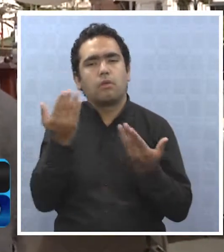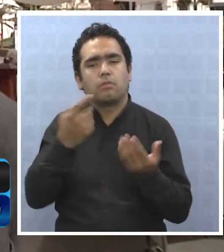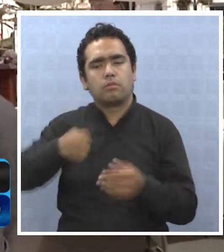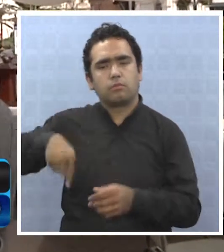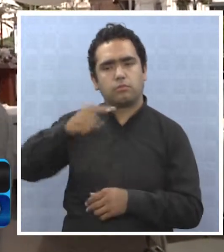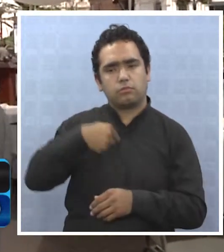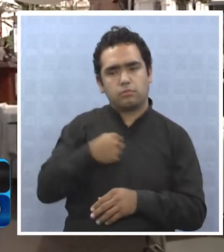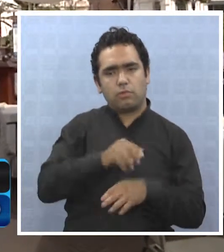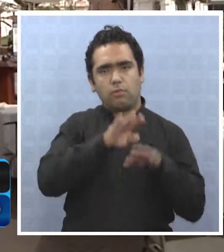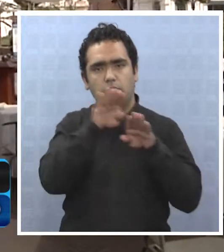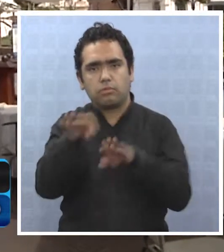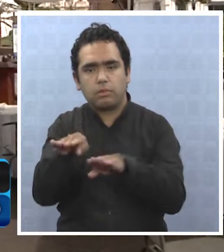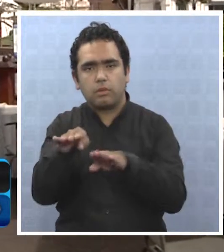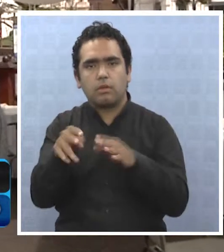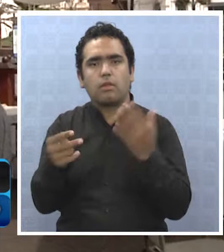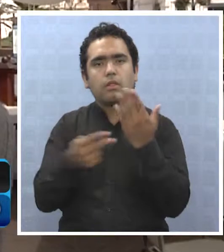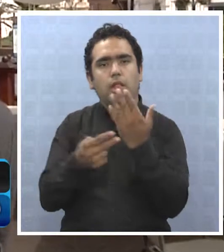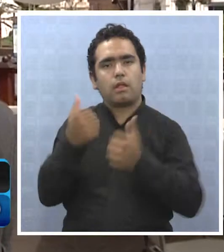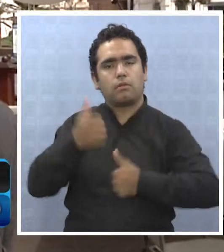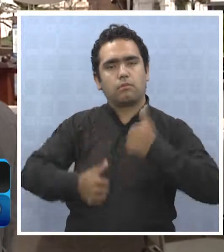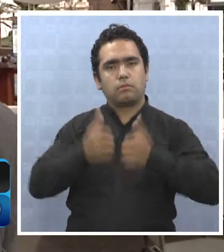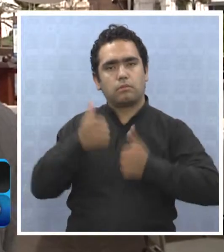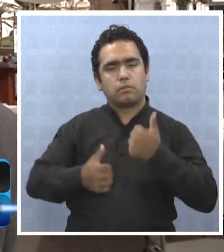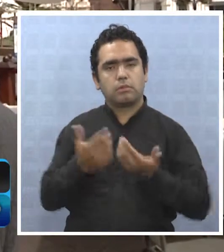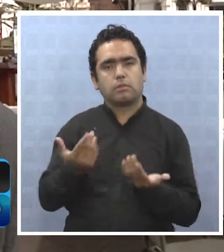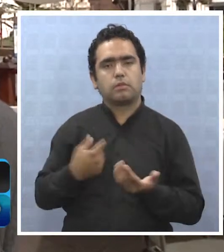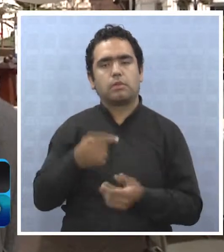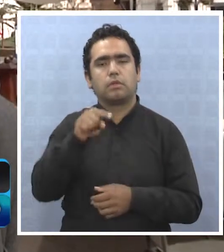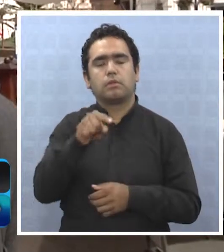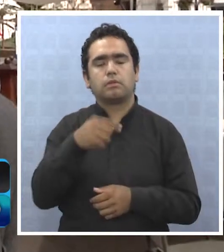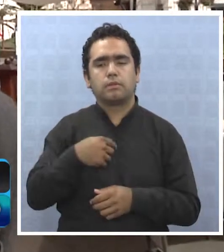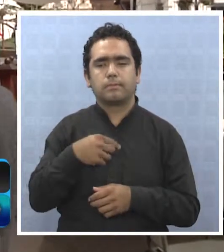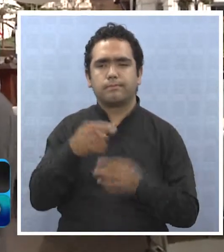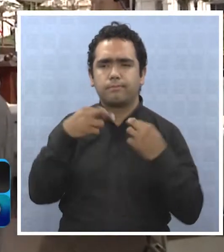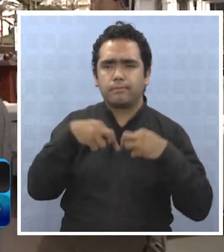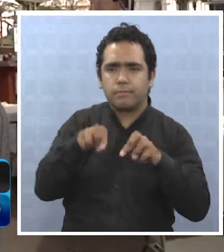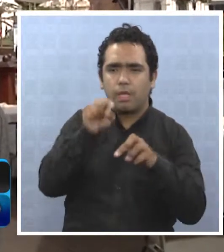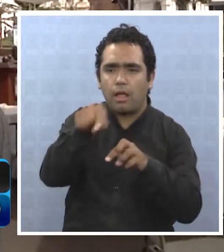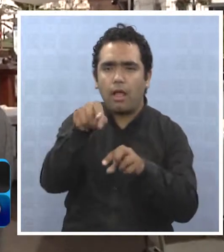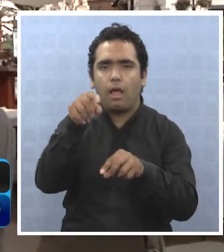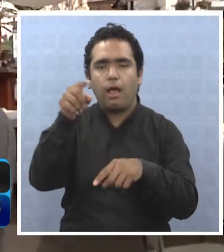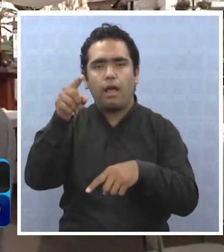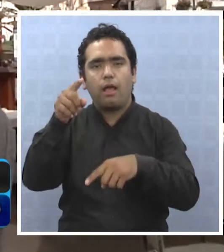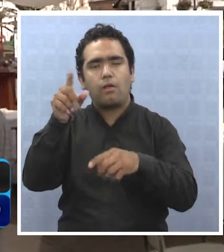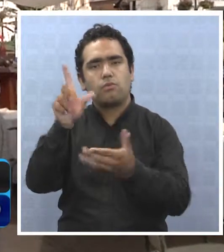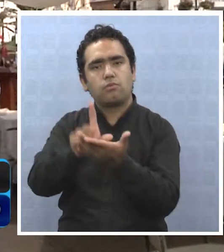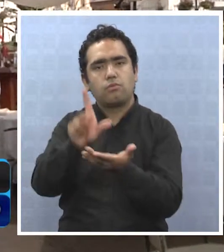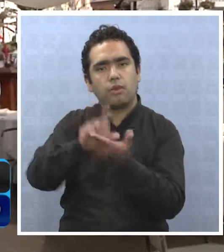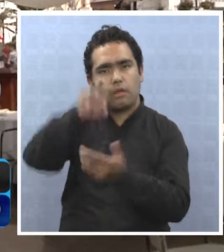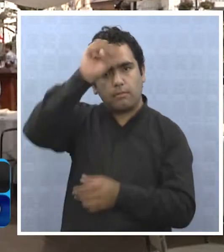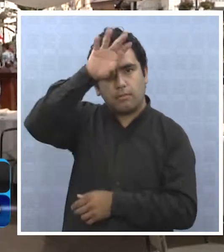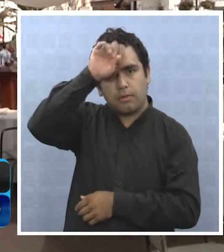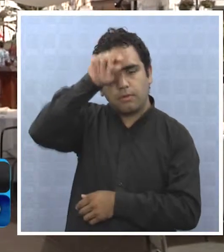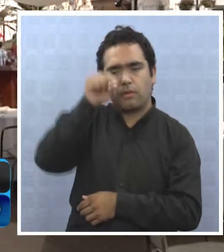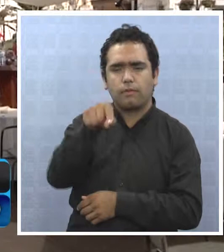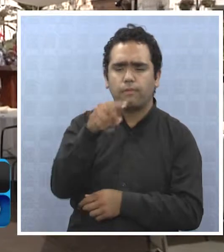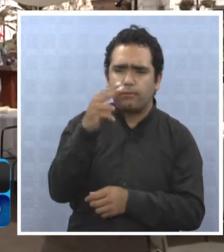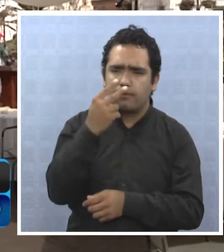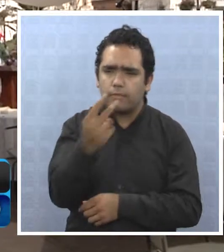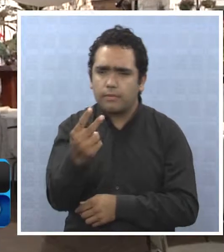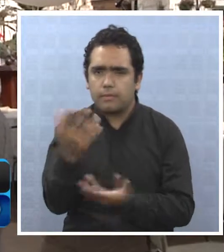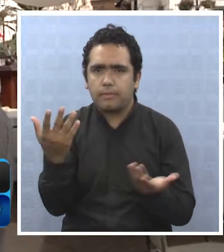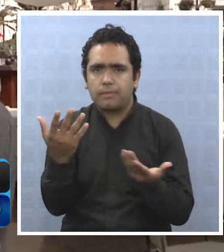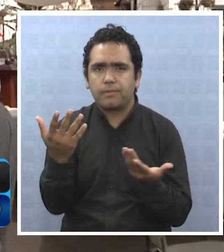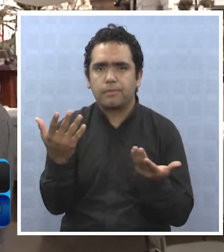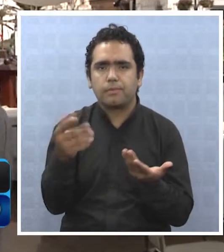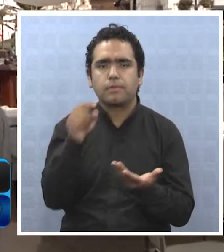un aporte a la formación técnico-profesional, fue apareciendo la posibilidad de trabajar en la zona minera, digamos, donde veíamos que había más